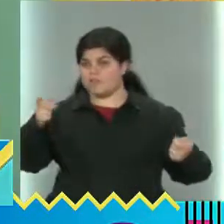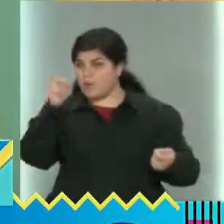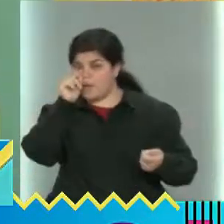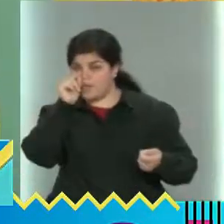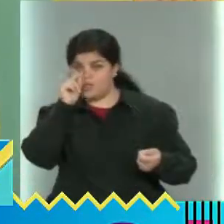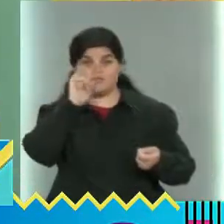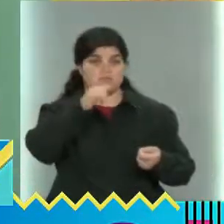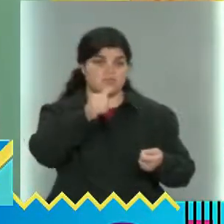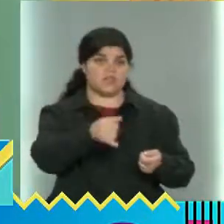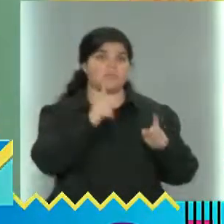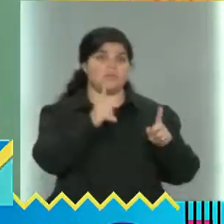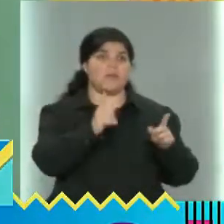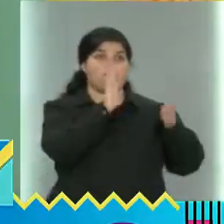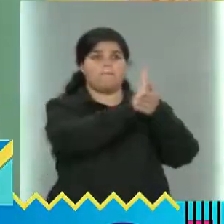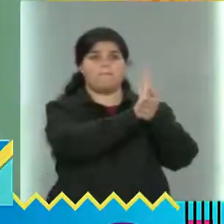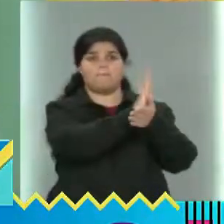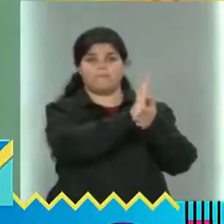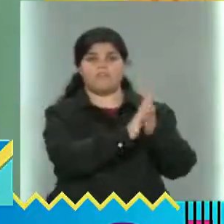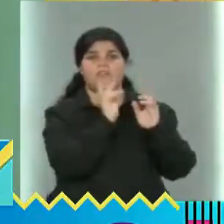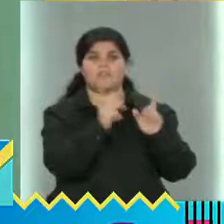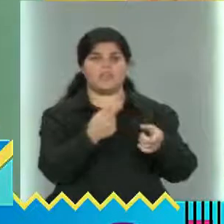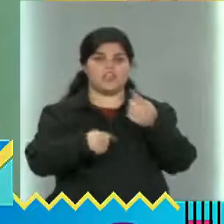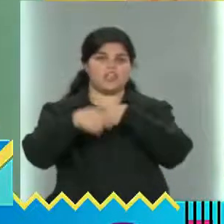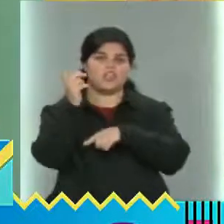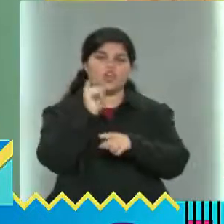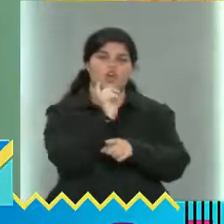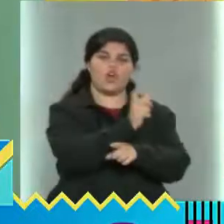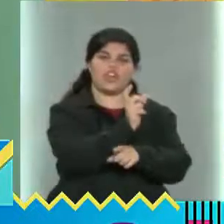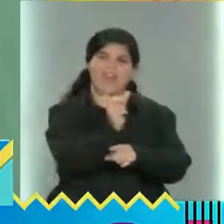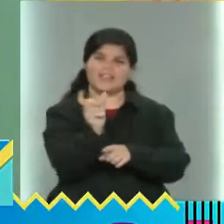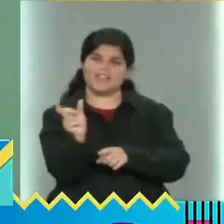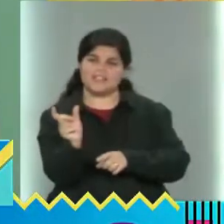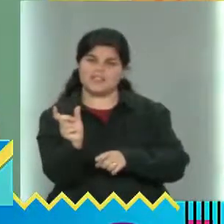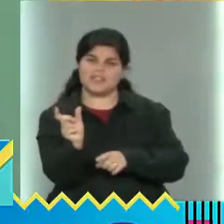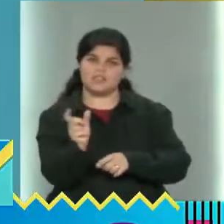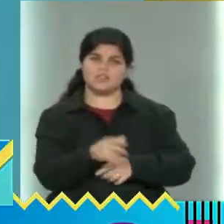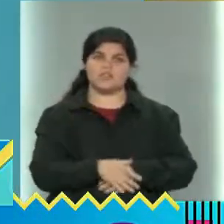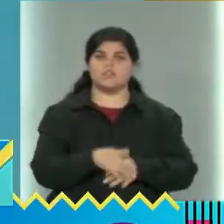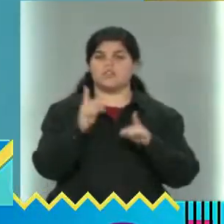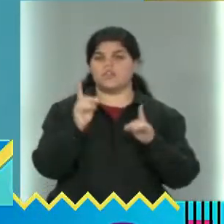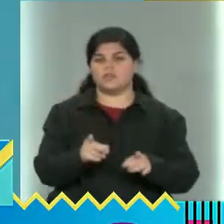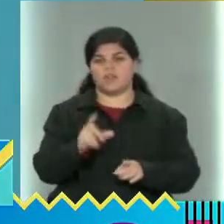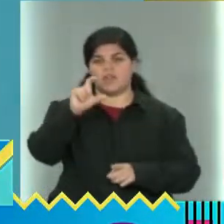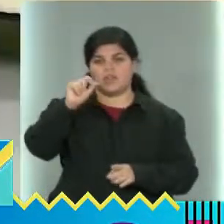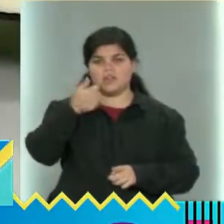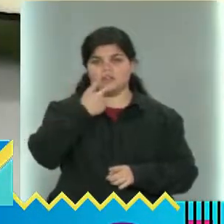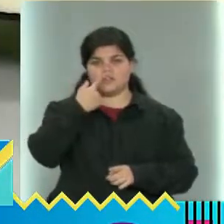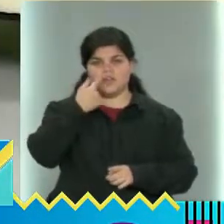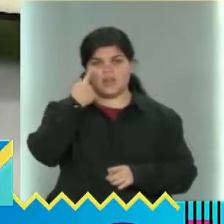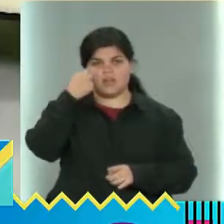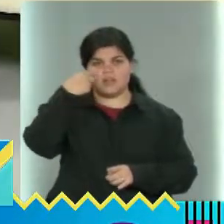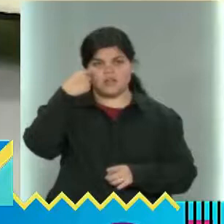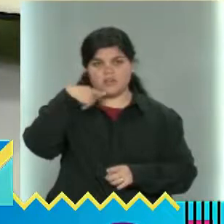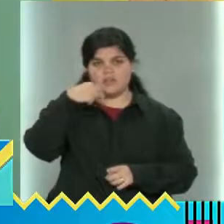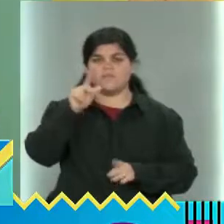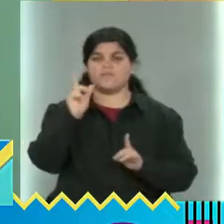pegatinas también, las historietas. Hay varias, bueno, lo digital volviendo a Cassiari, y los cuentos a partir de la